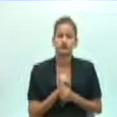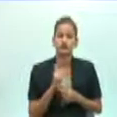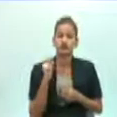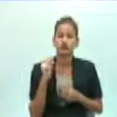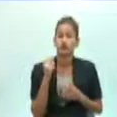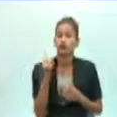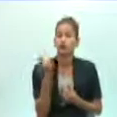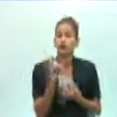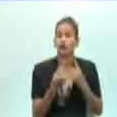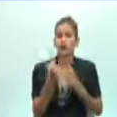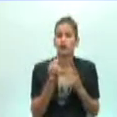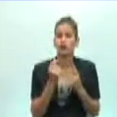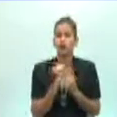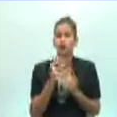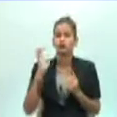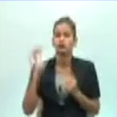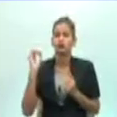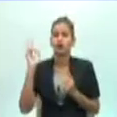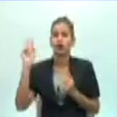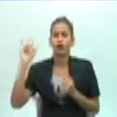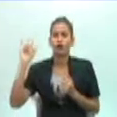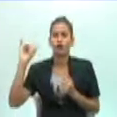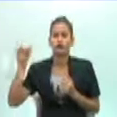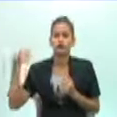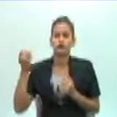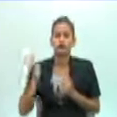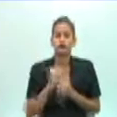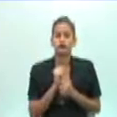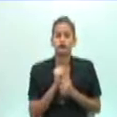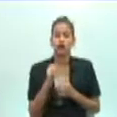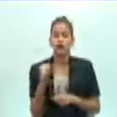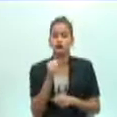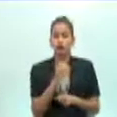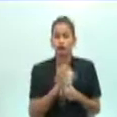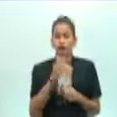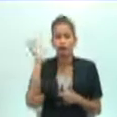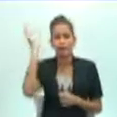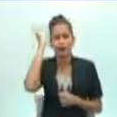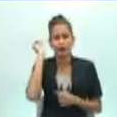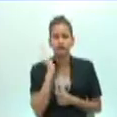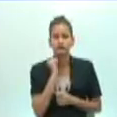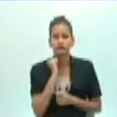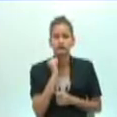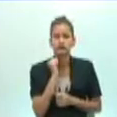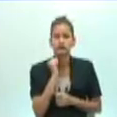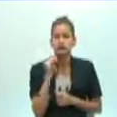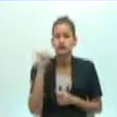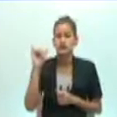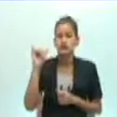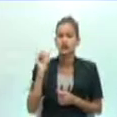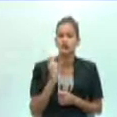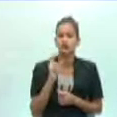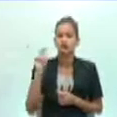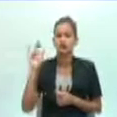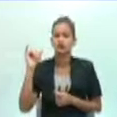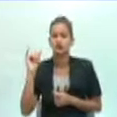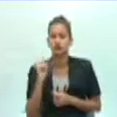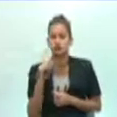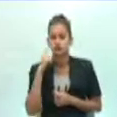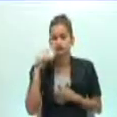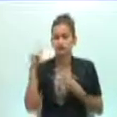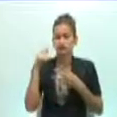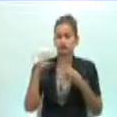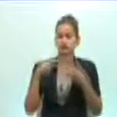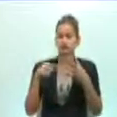en español. I, ni, o, u, pero, más, sino, aunque,